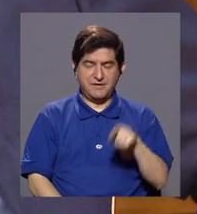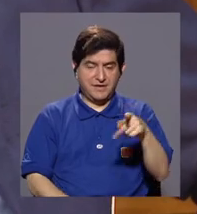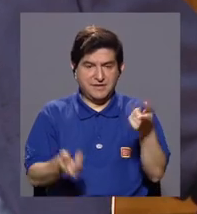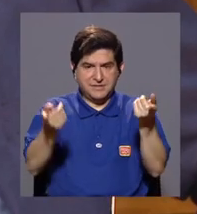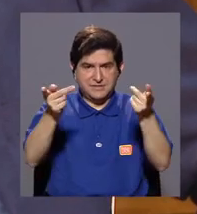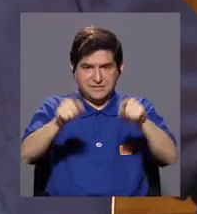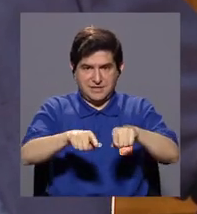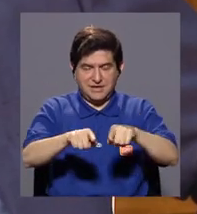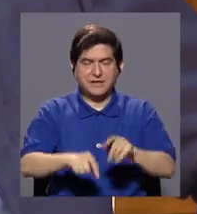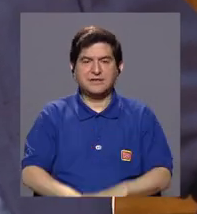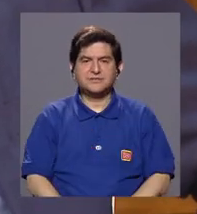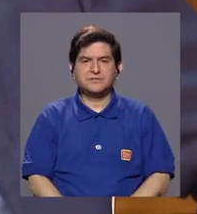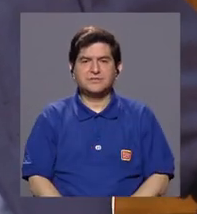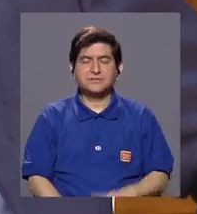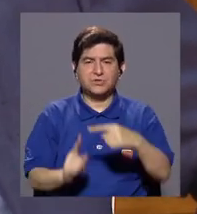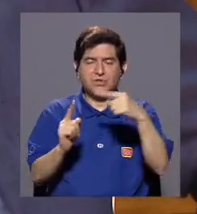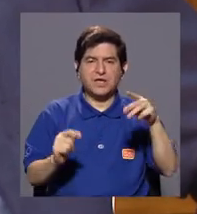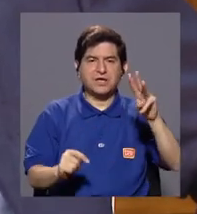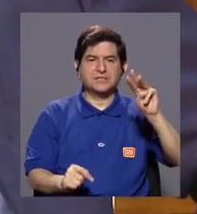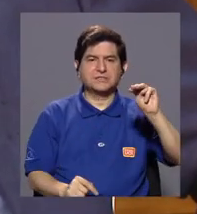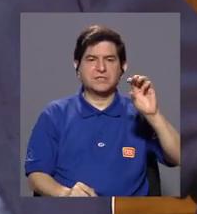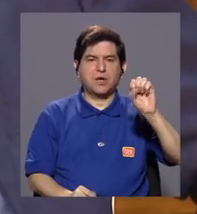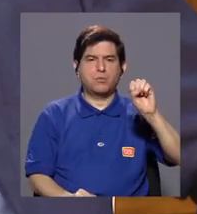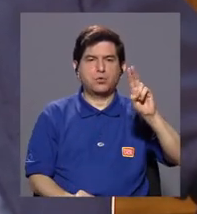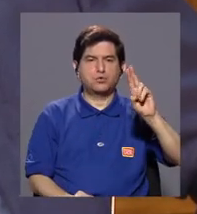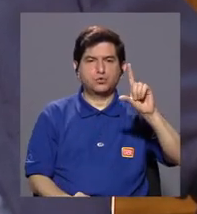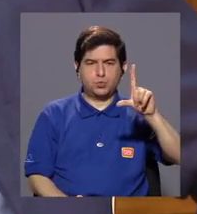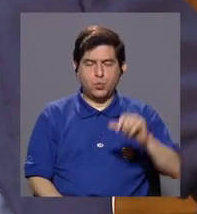que desde Mosul estaba